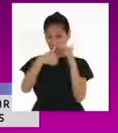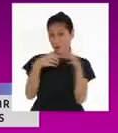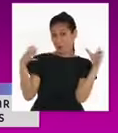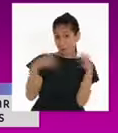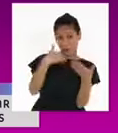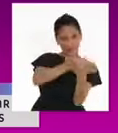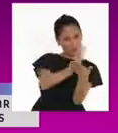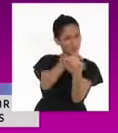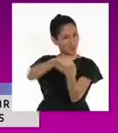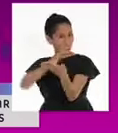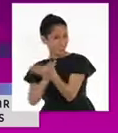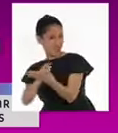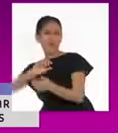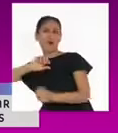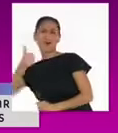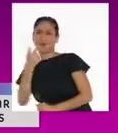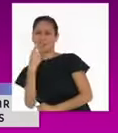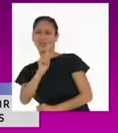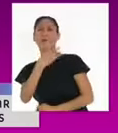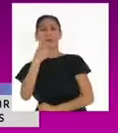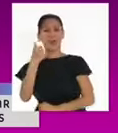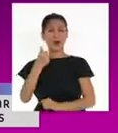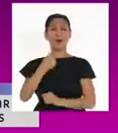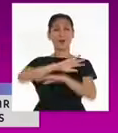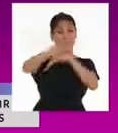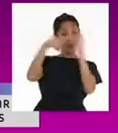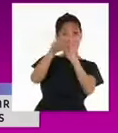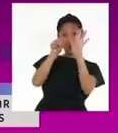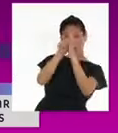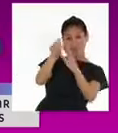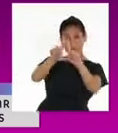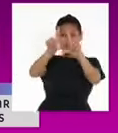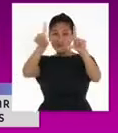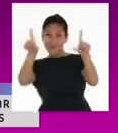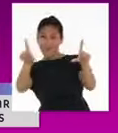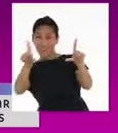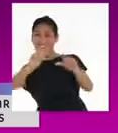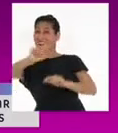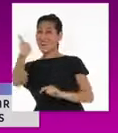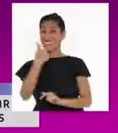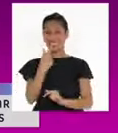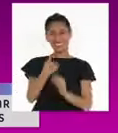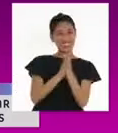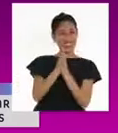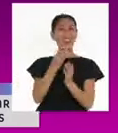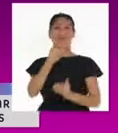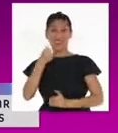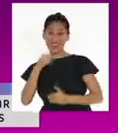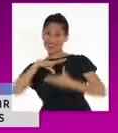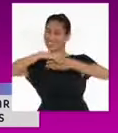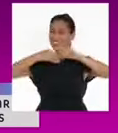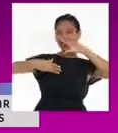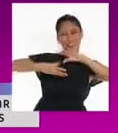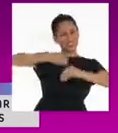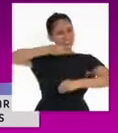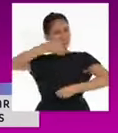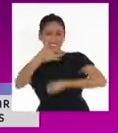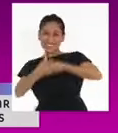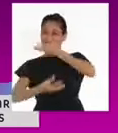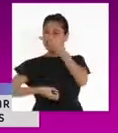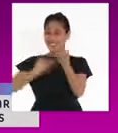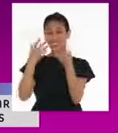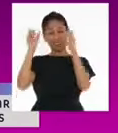Otros, mirar películas. Y hay quienes prefieren contar historias. ¡Oh, sí! ¿Y hay respuestas que